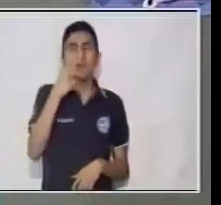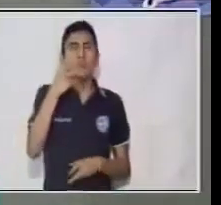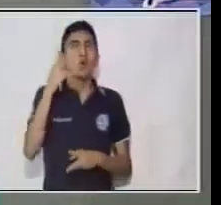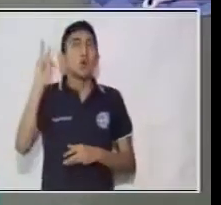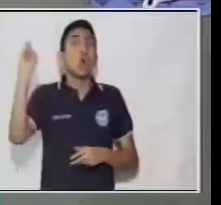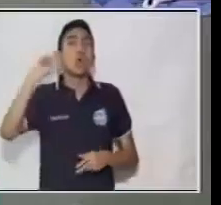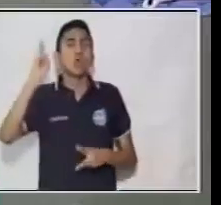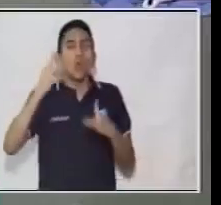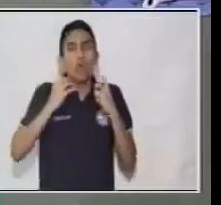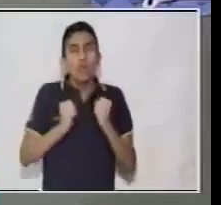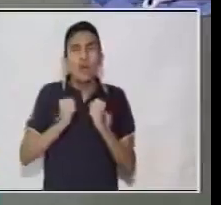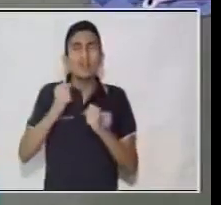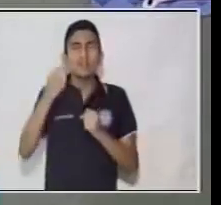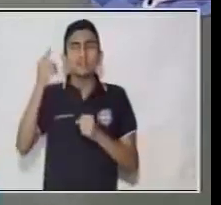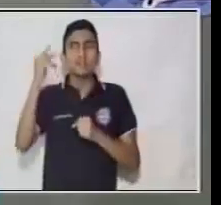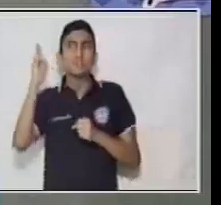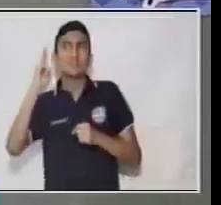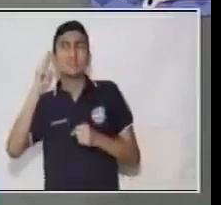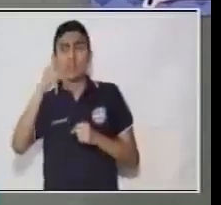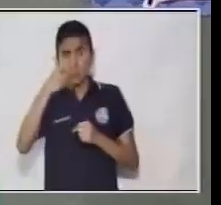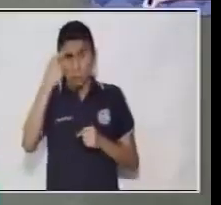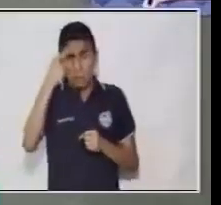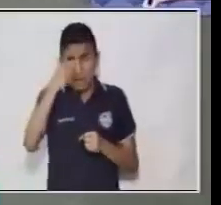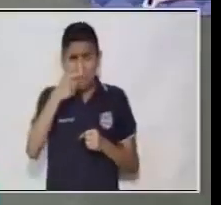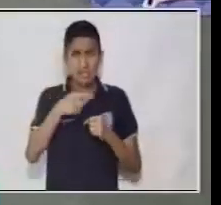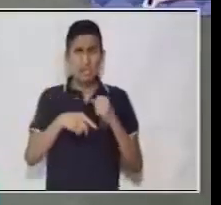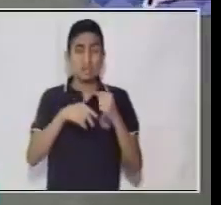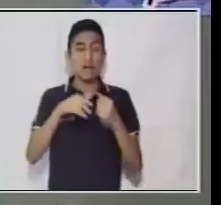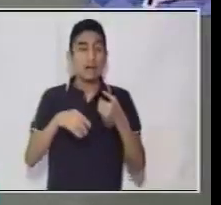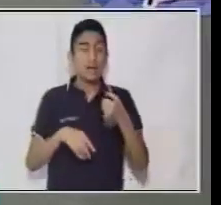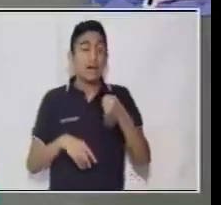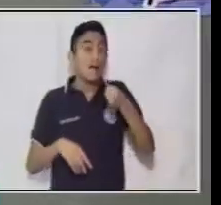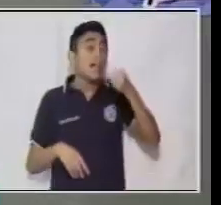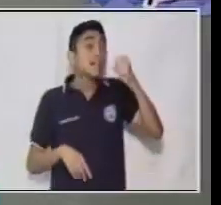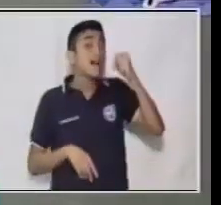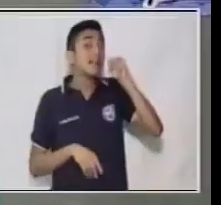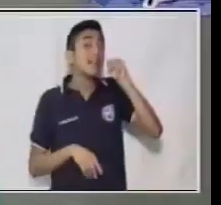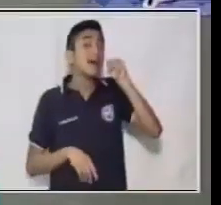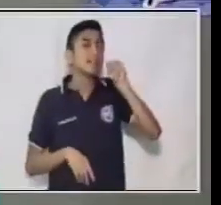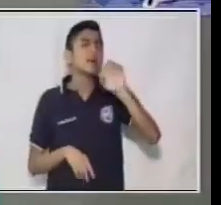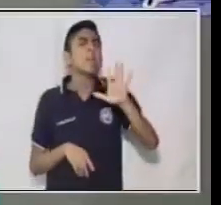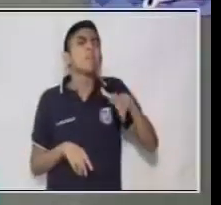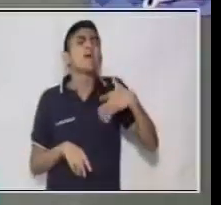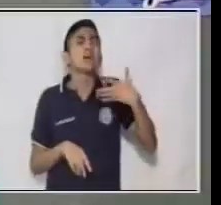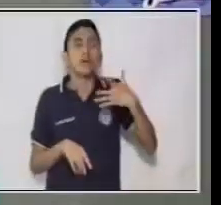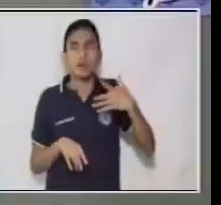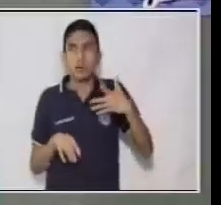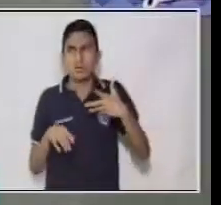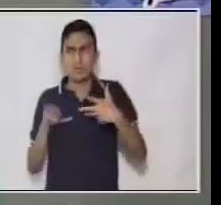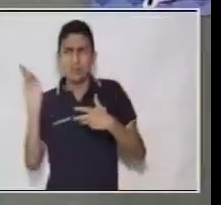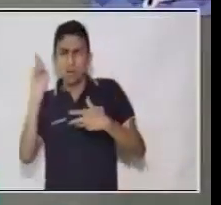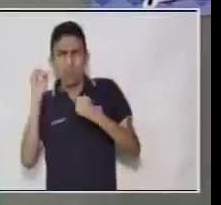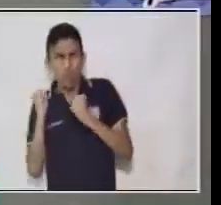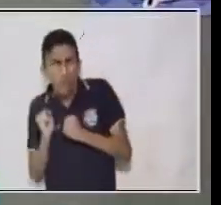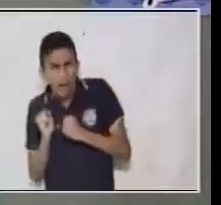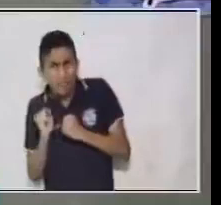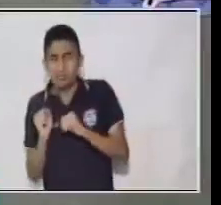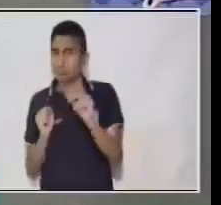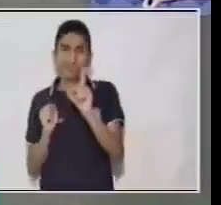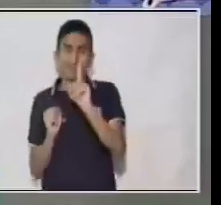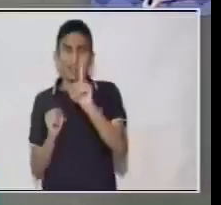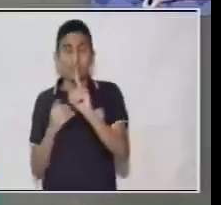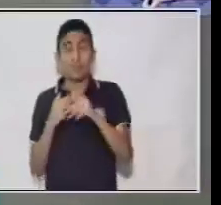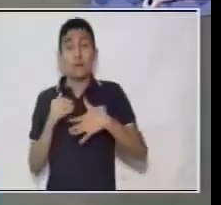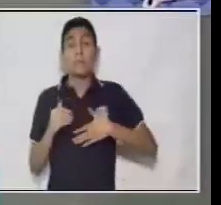buscar. ¿La taza sirve para? ¿Suena fuerte? No, ¿verdad?